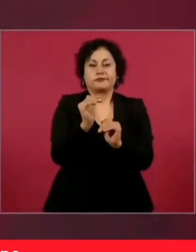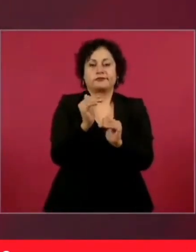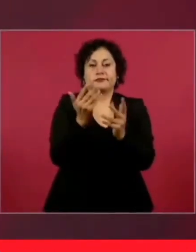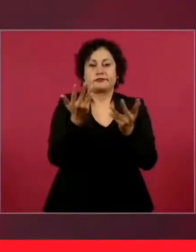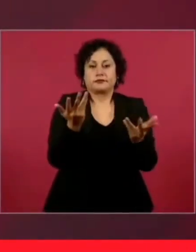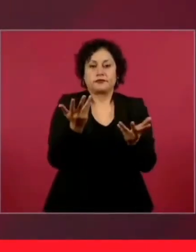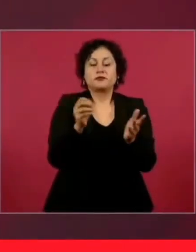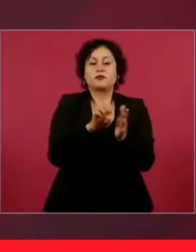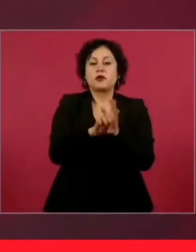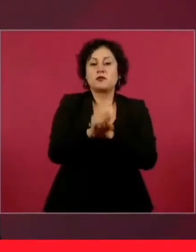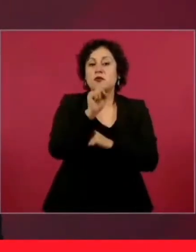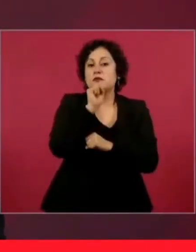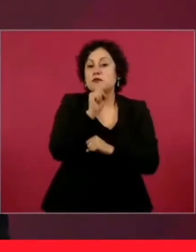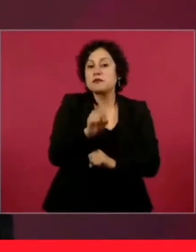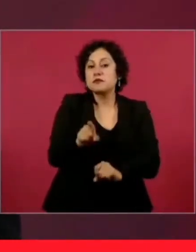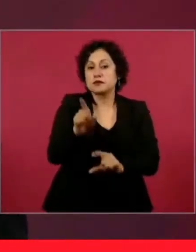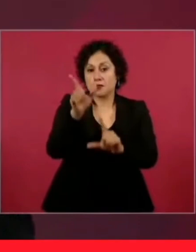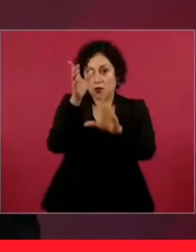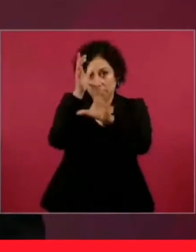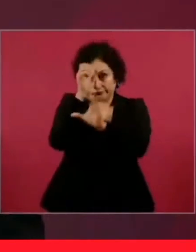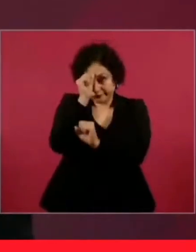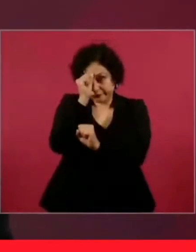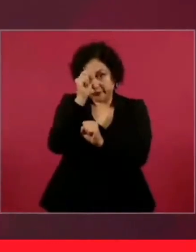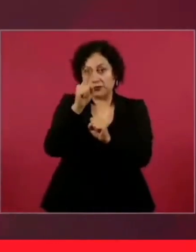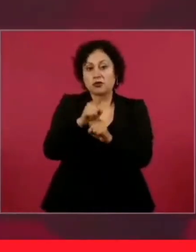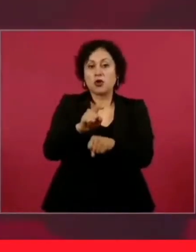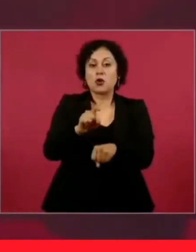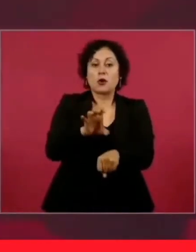luz, ni el gas